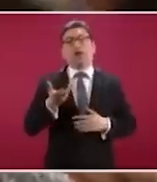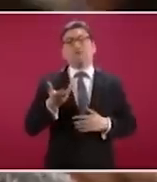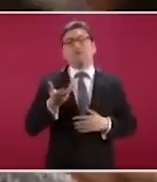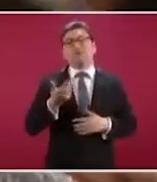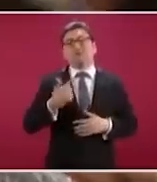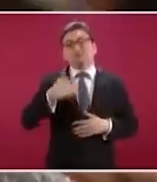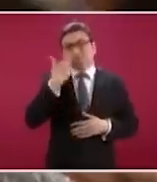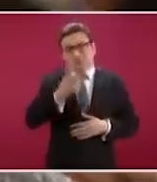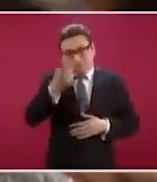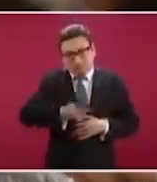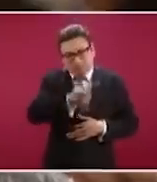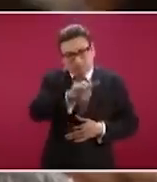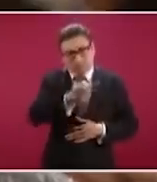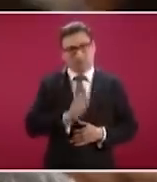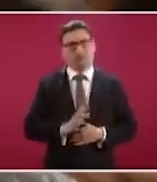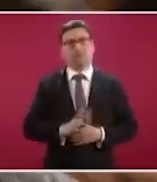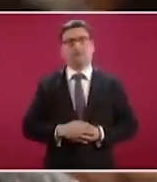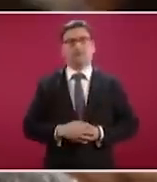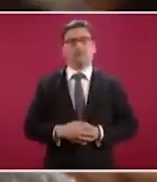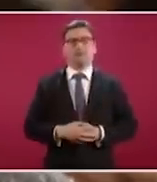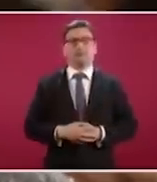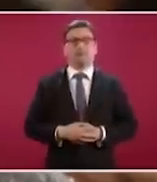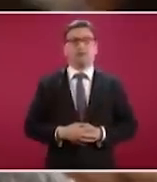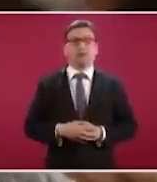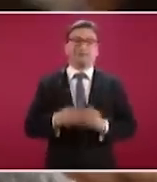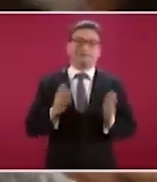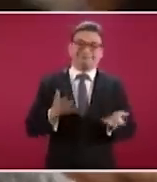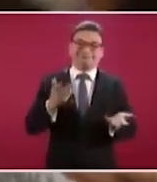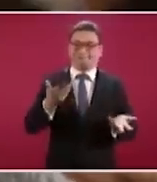Yo le quiero preguntar,